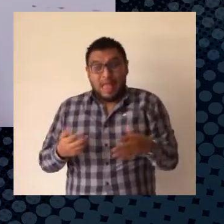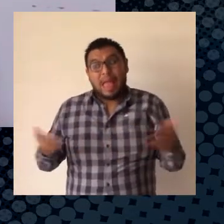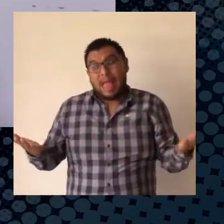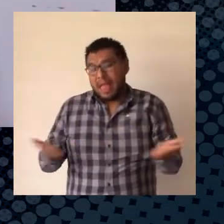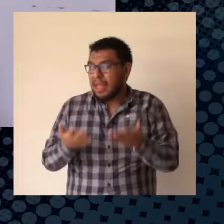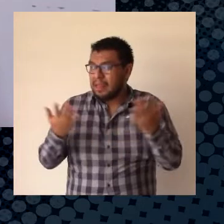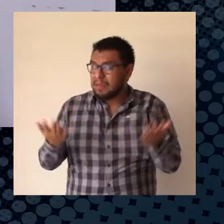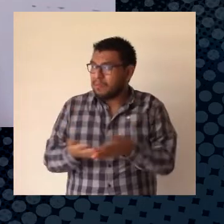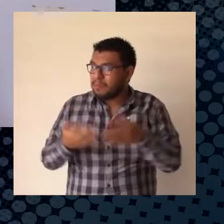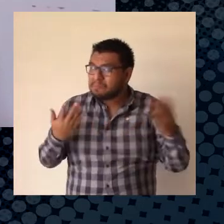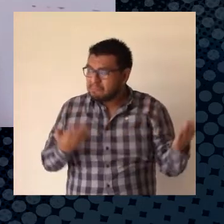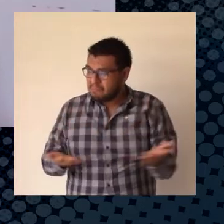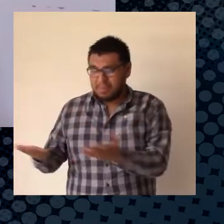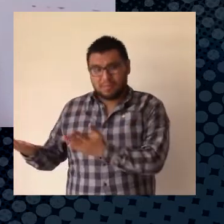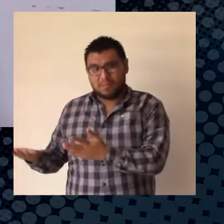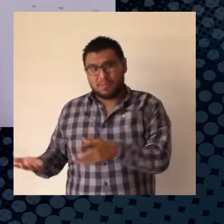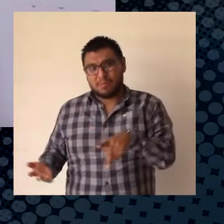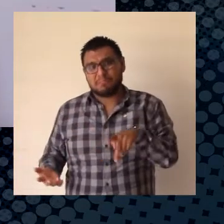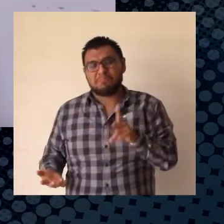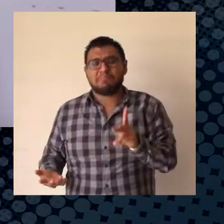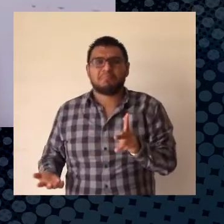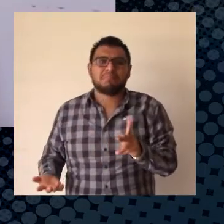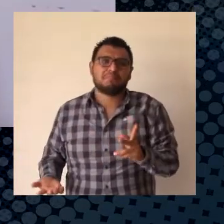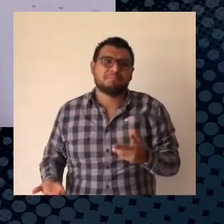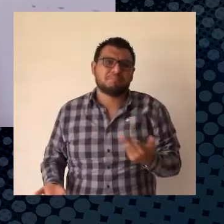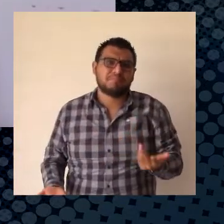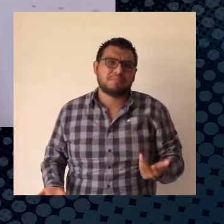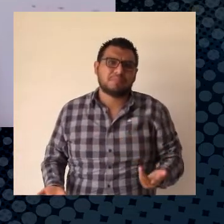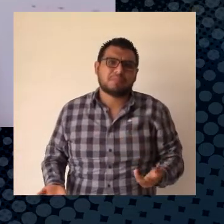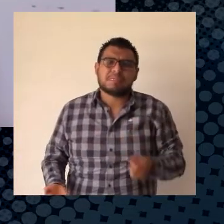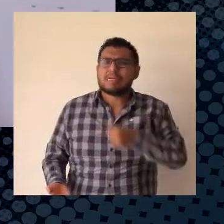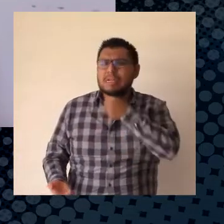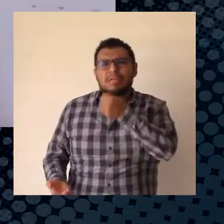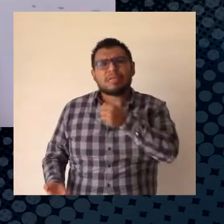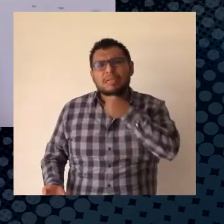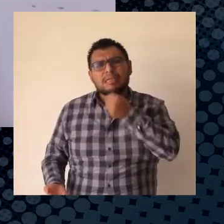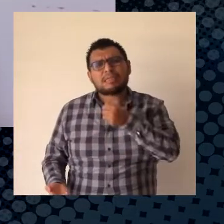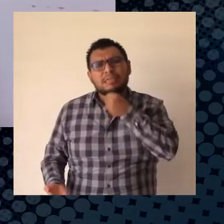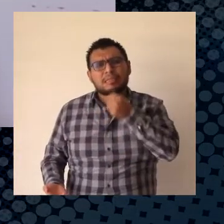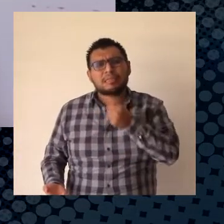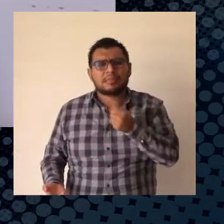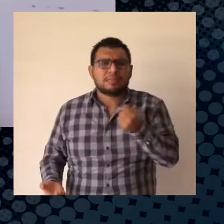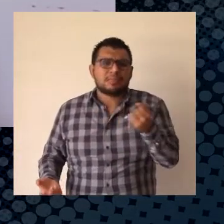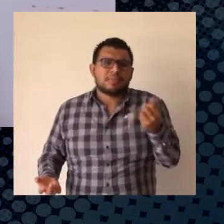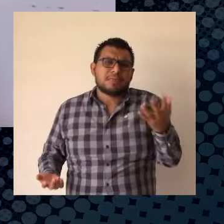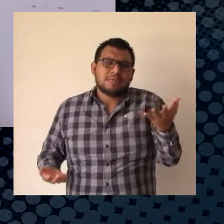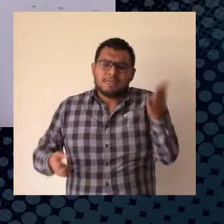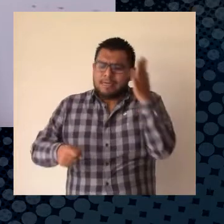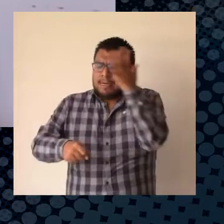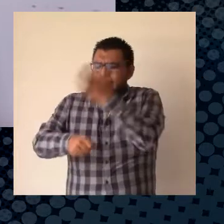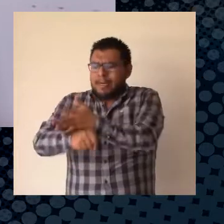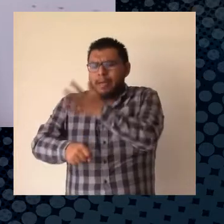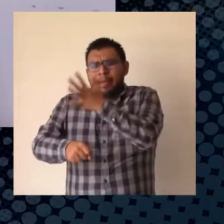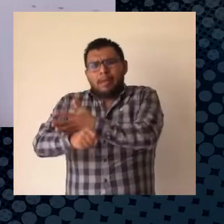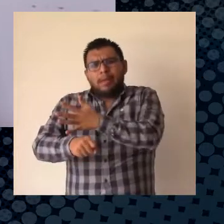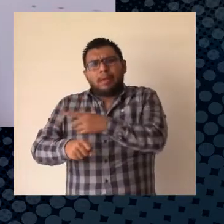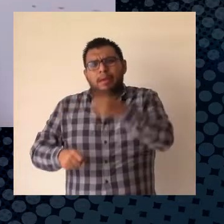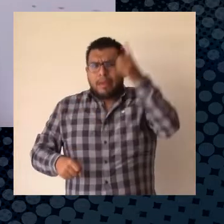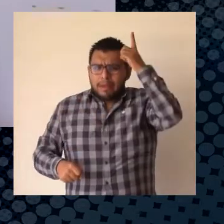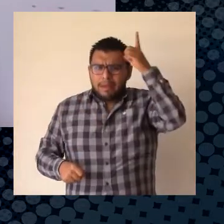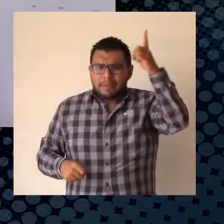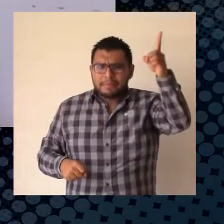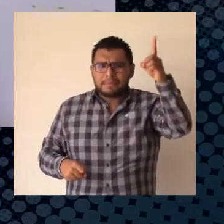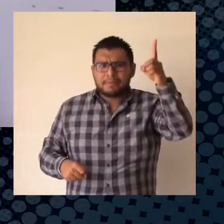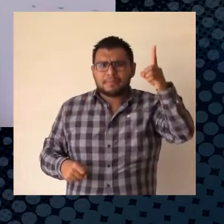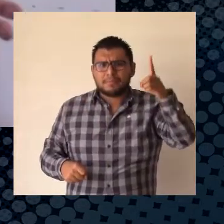vamos. Pero tristemente, la murmuración tuvo que ser castigada. Y Dios tiene